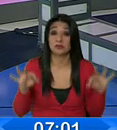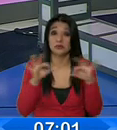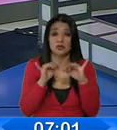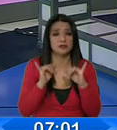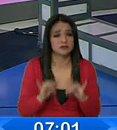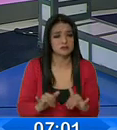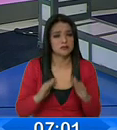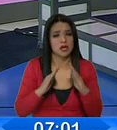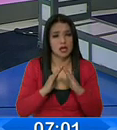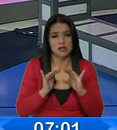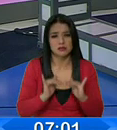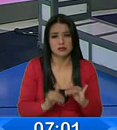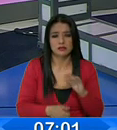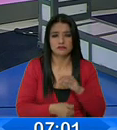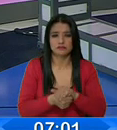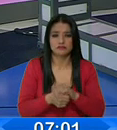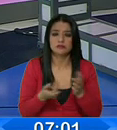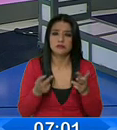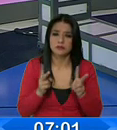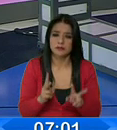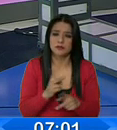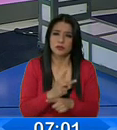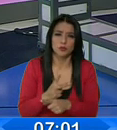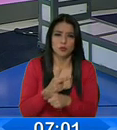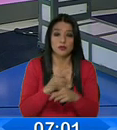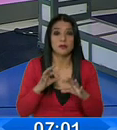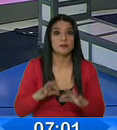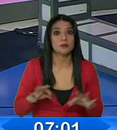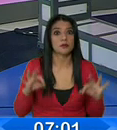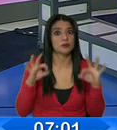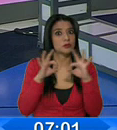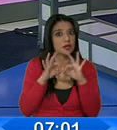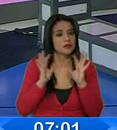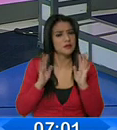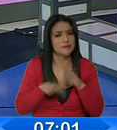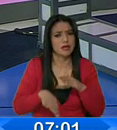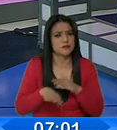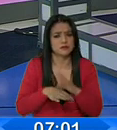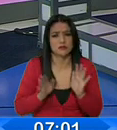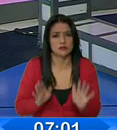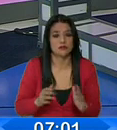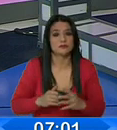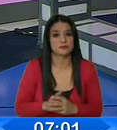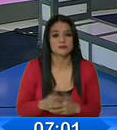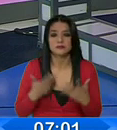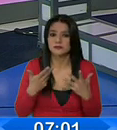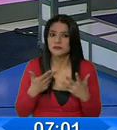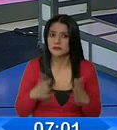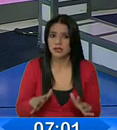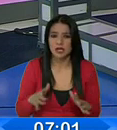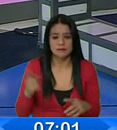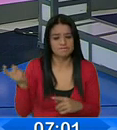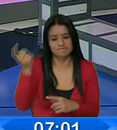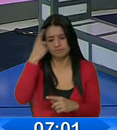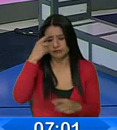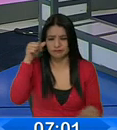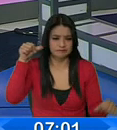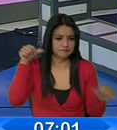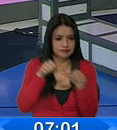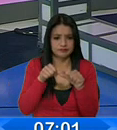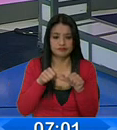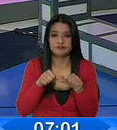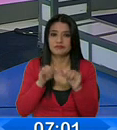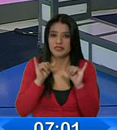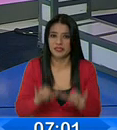en casa y tener también estos cuidados importantes que son básicos ahora y que tenemos que ya meterlos como un chip en nuestra